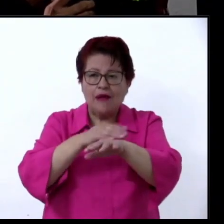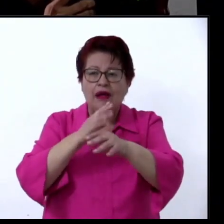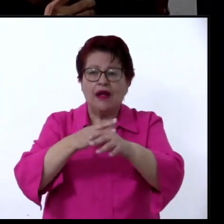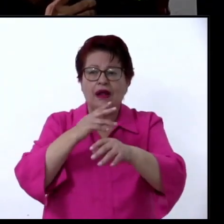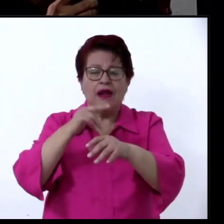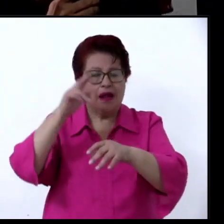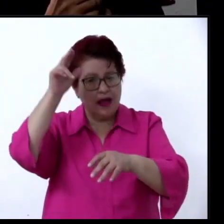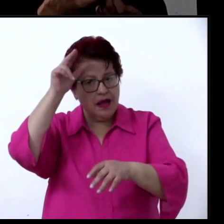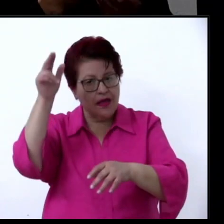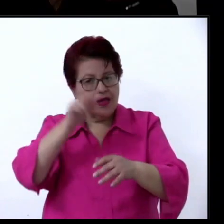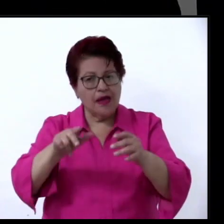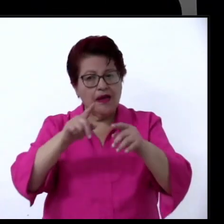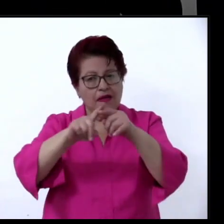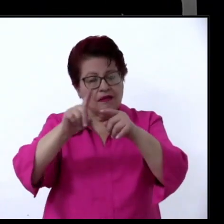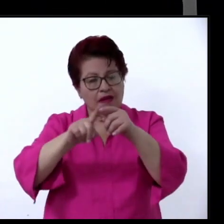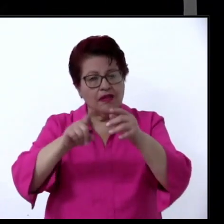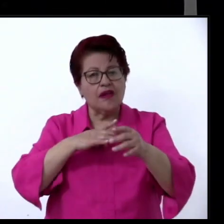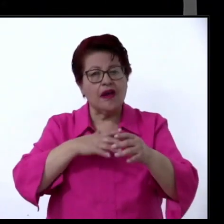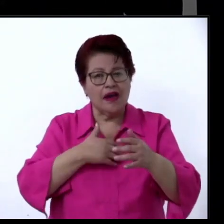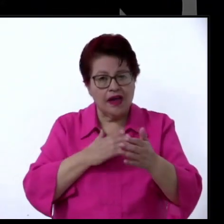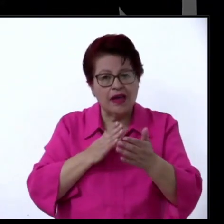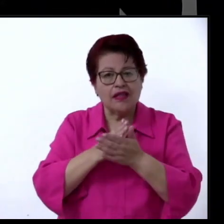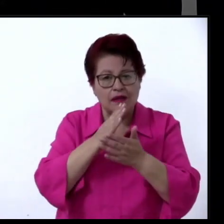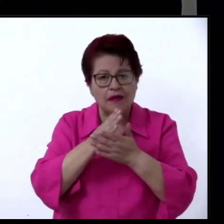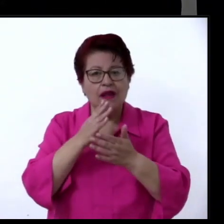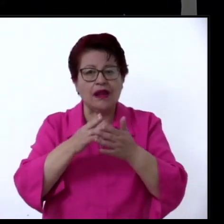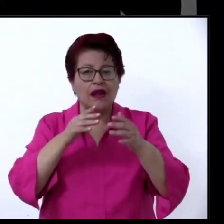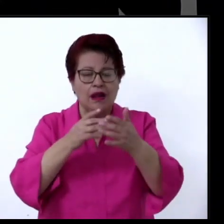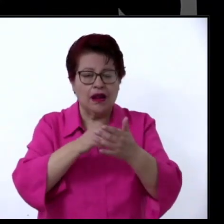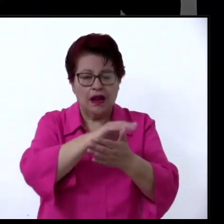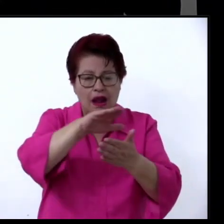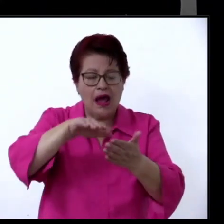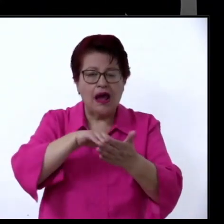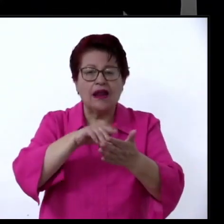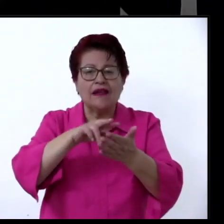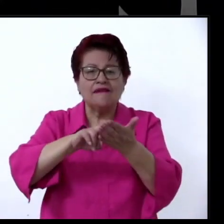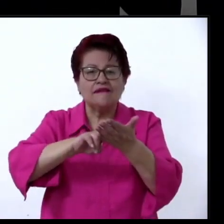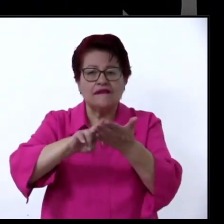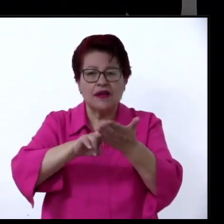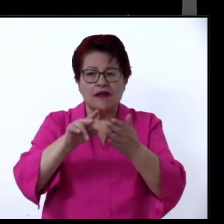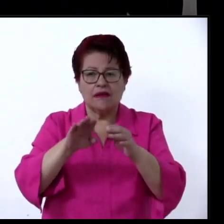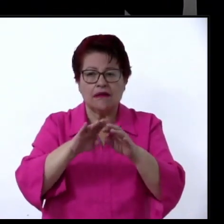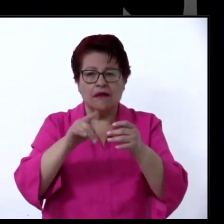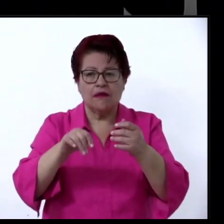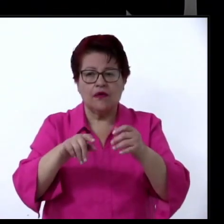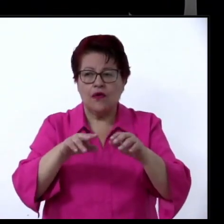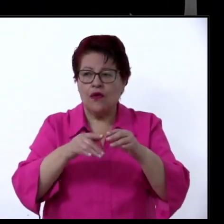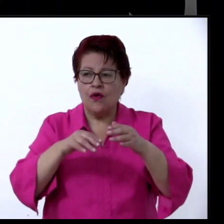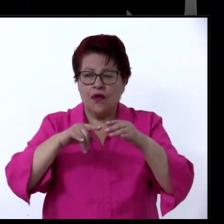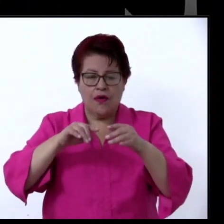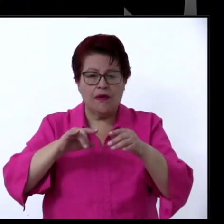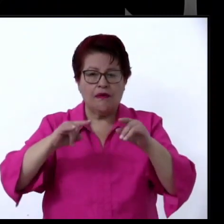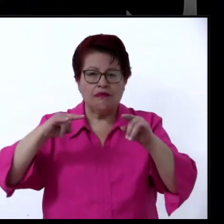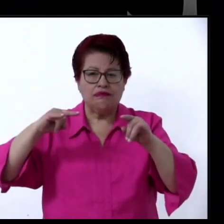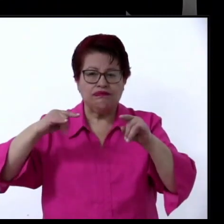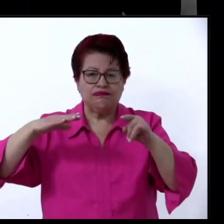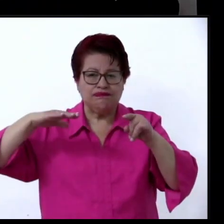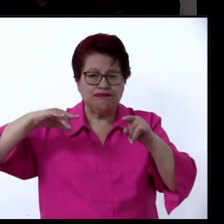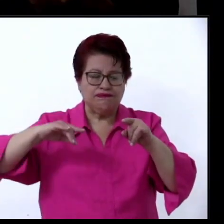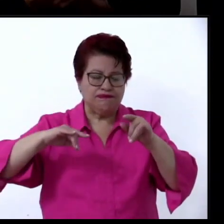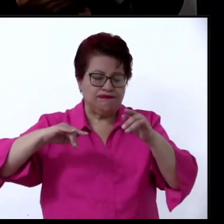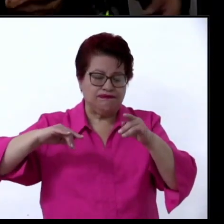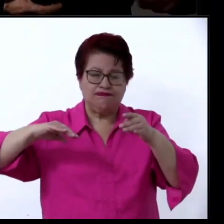también tuvimos la posibilidad de intervenir en áreas verdes como embarcaderos o en